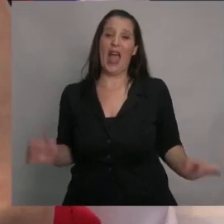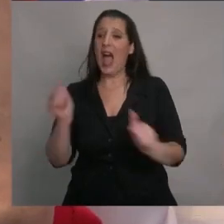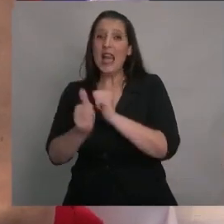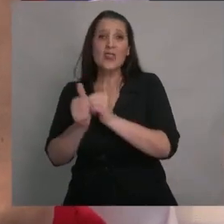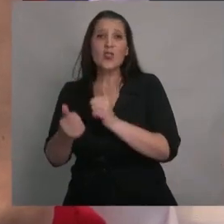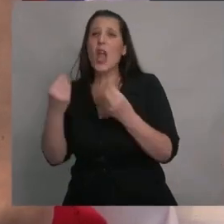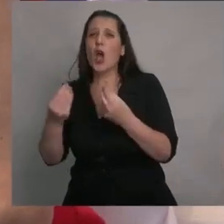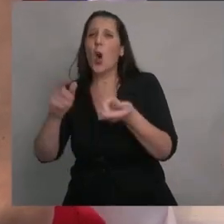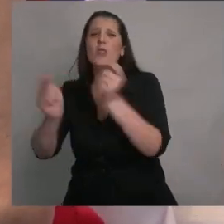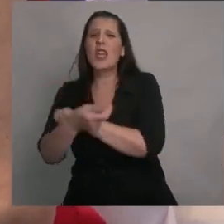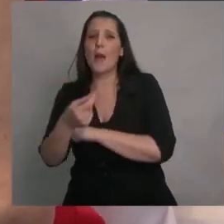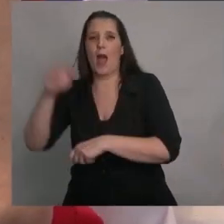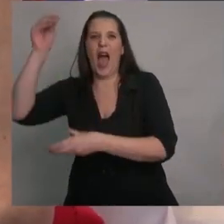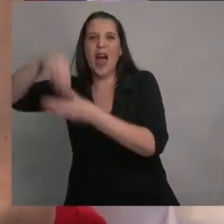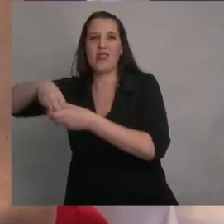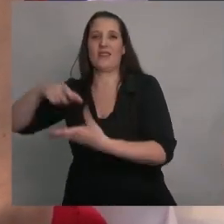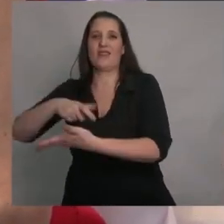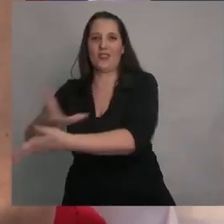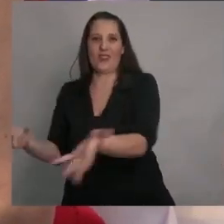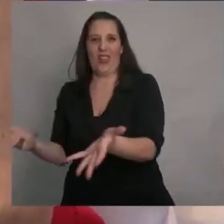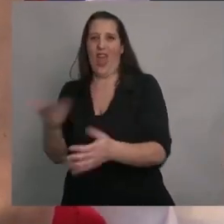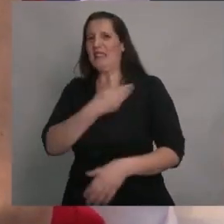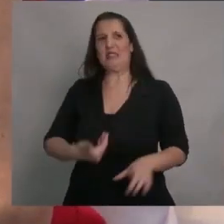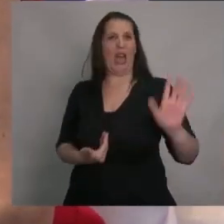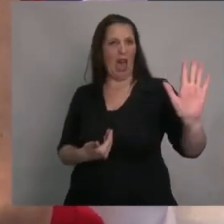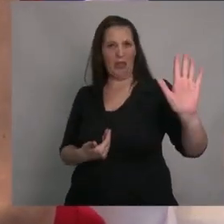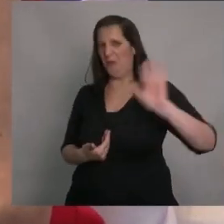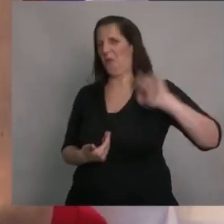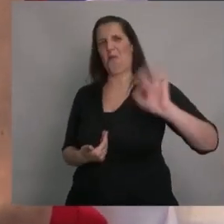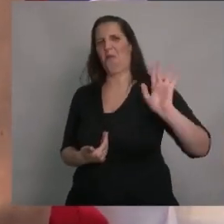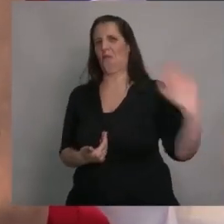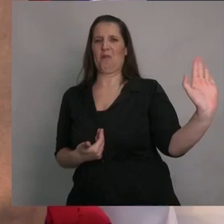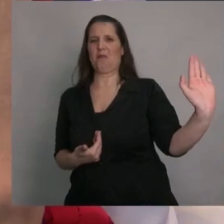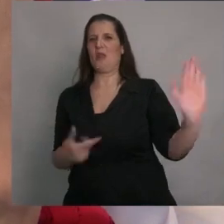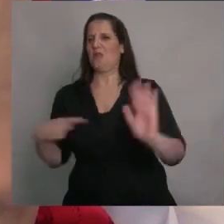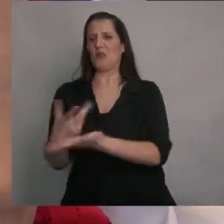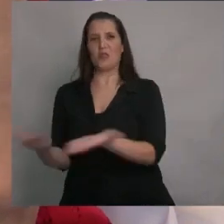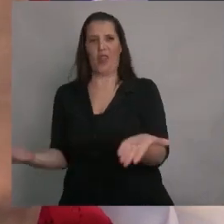en la sociedad misma. Desde el Estado no hemos visto que ha sido posible.